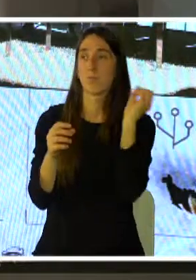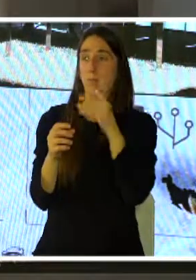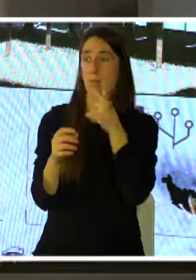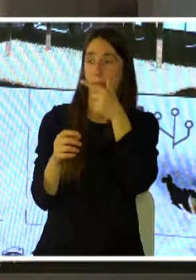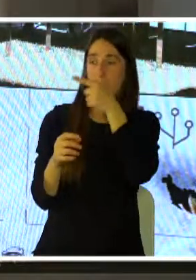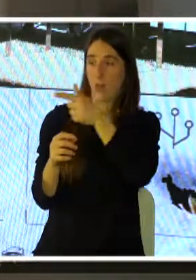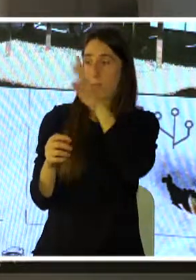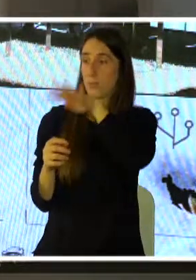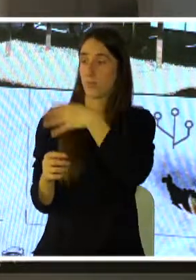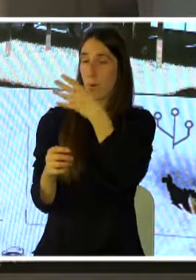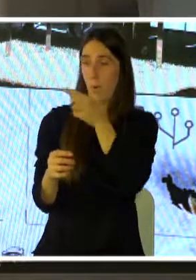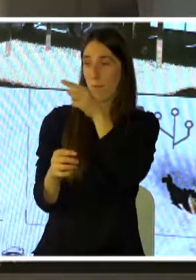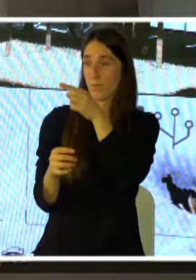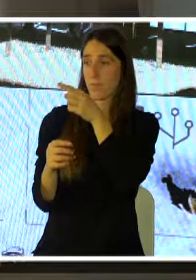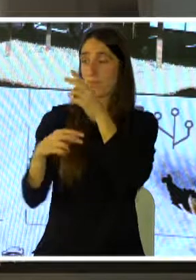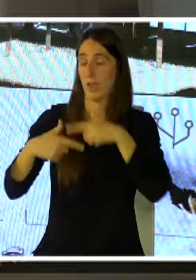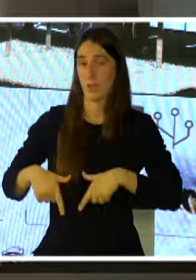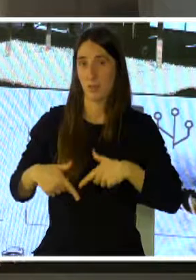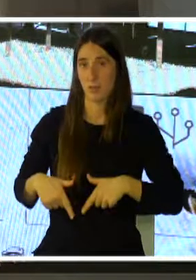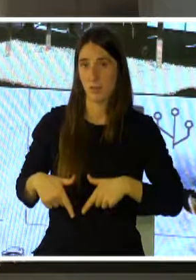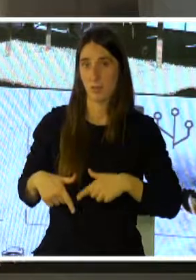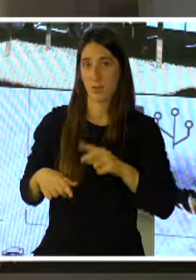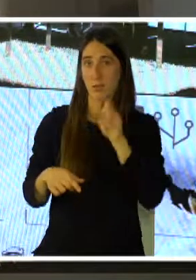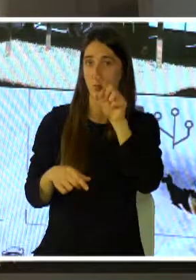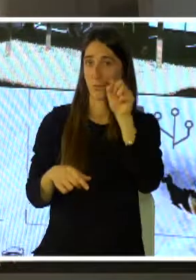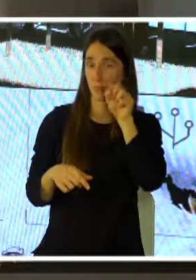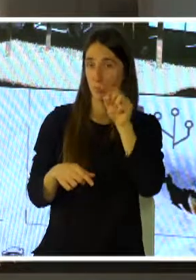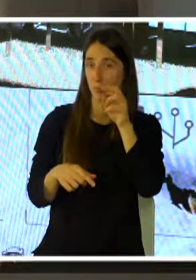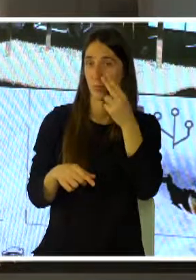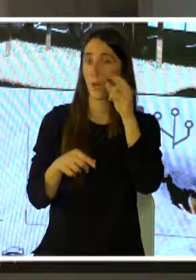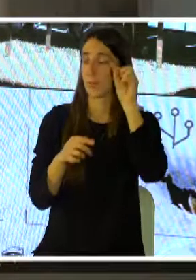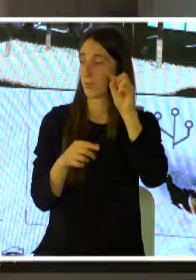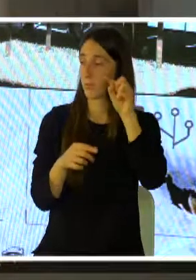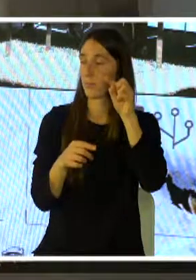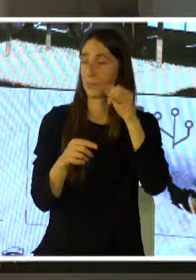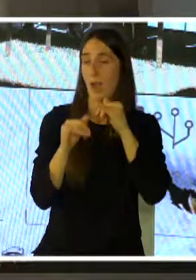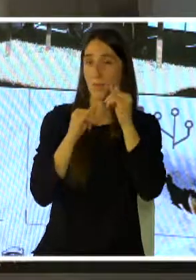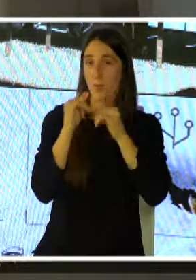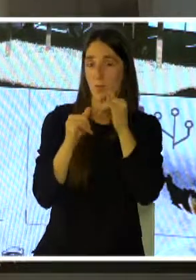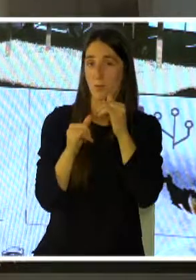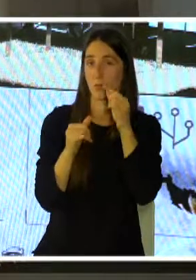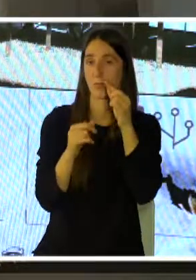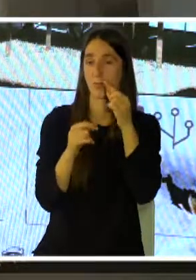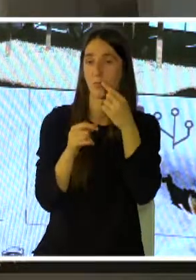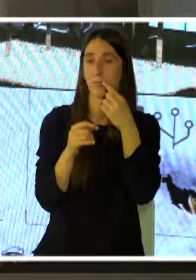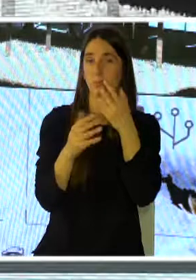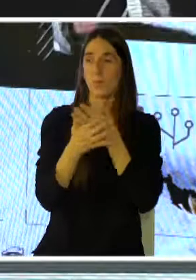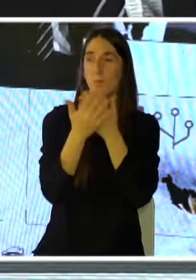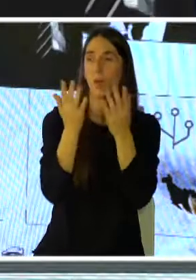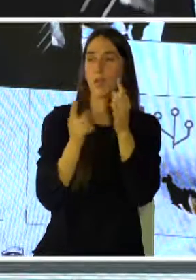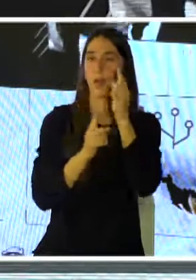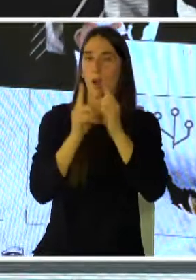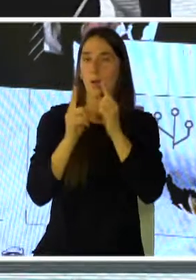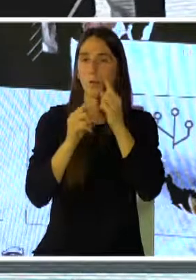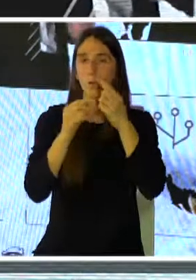de la Intendencia. Ahora bien, si le hacemos doble clic a esa información, lo que obtenemos son algunos, unos